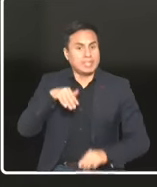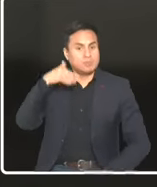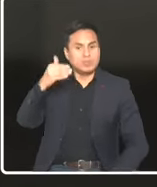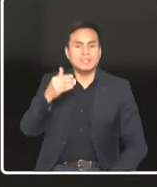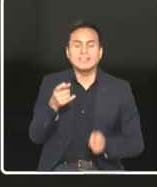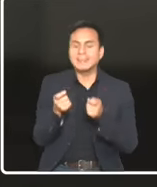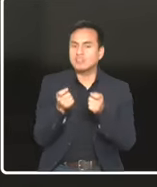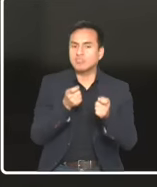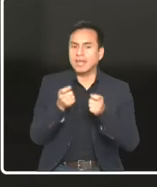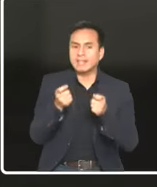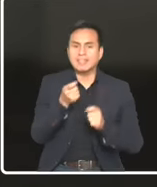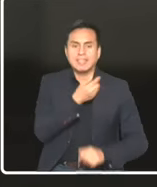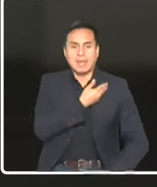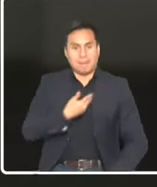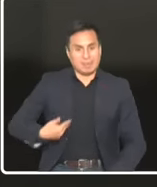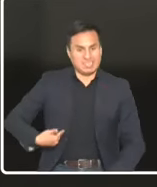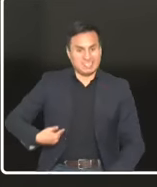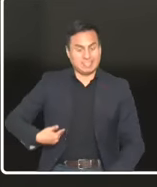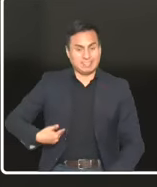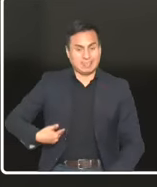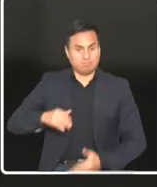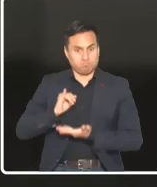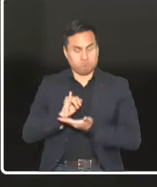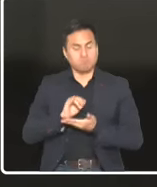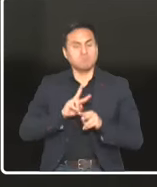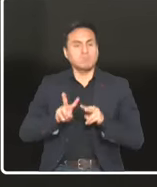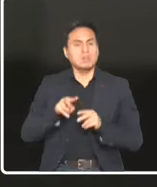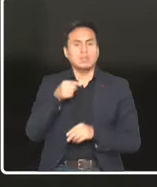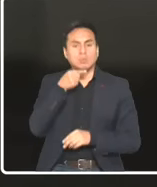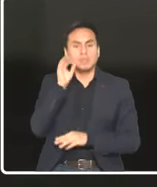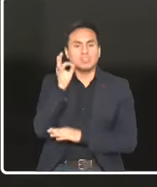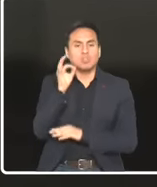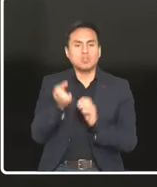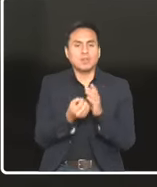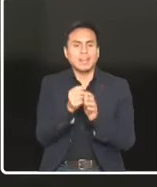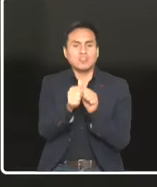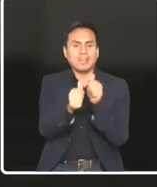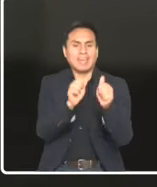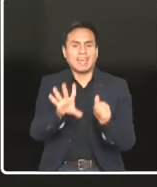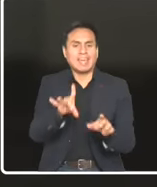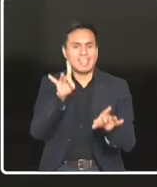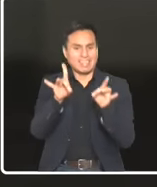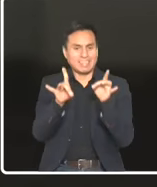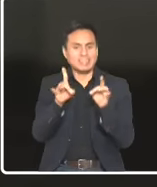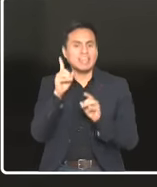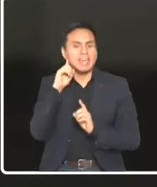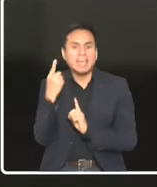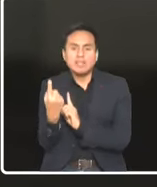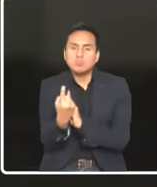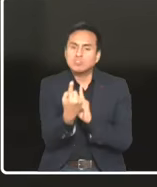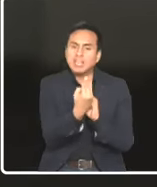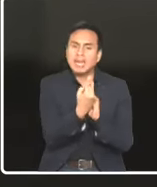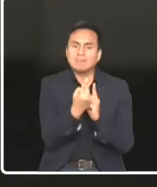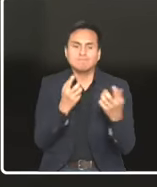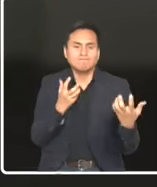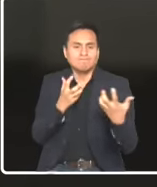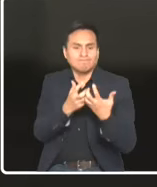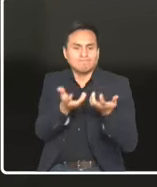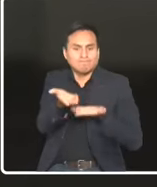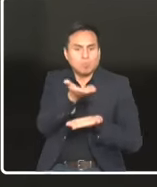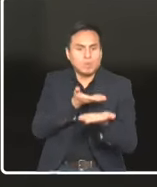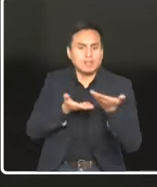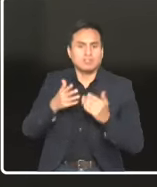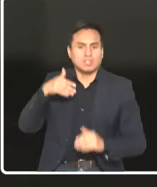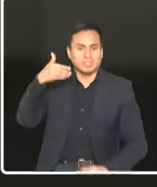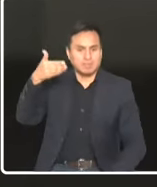y vamos a gestionar desde presidencia prontamente una reunión con las nuevas autoridades electas para poder escucharlos y afianzar la cooperación que